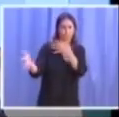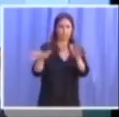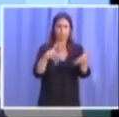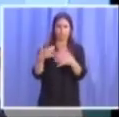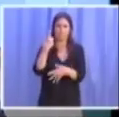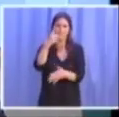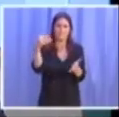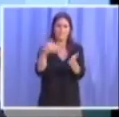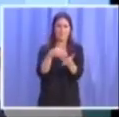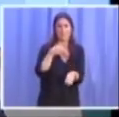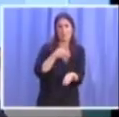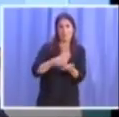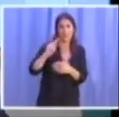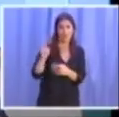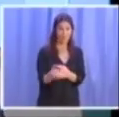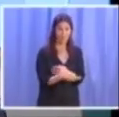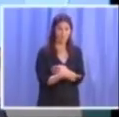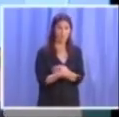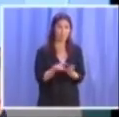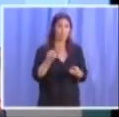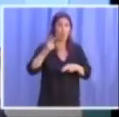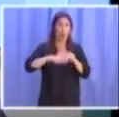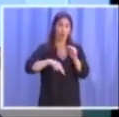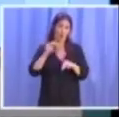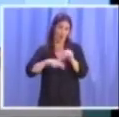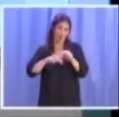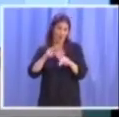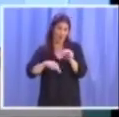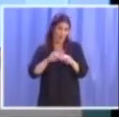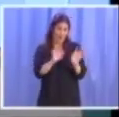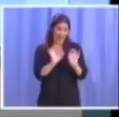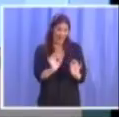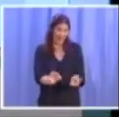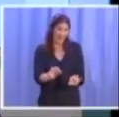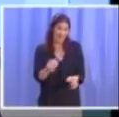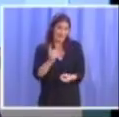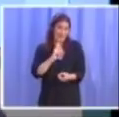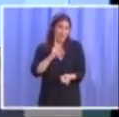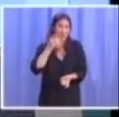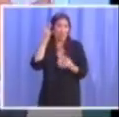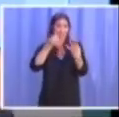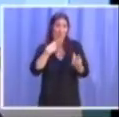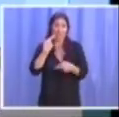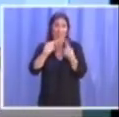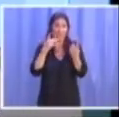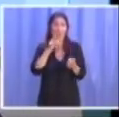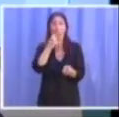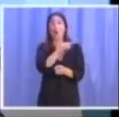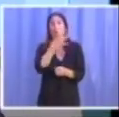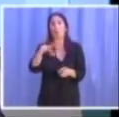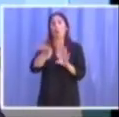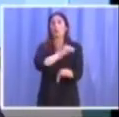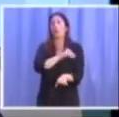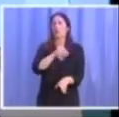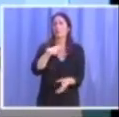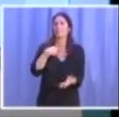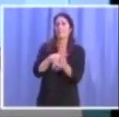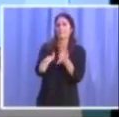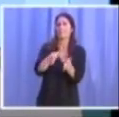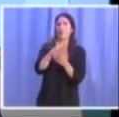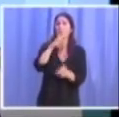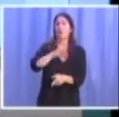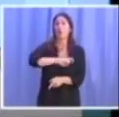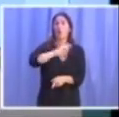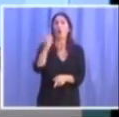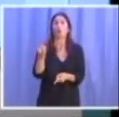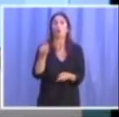1.000 millones de euros. Obras son amores y no buenas razones. Hay quien habla, hay quien tiene el discurso y hay quien se